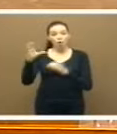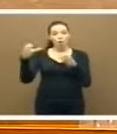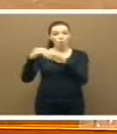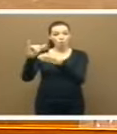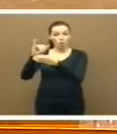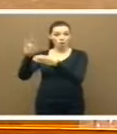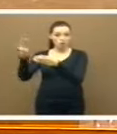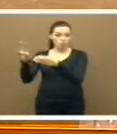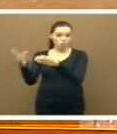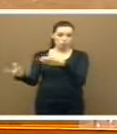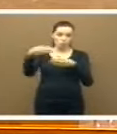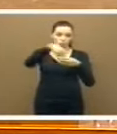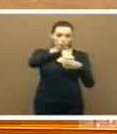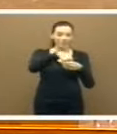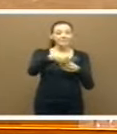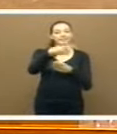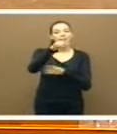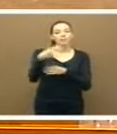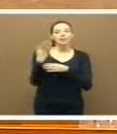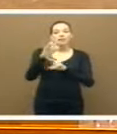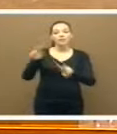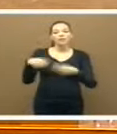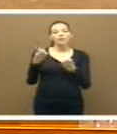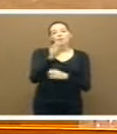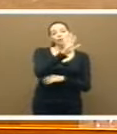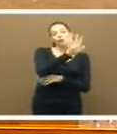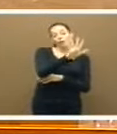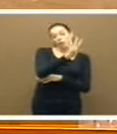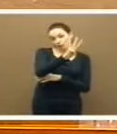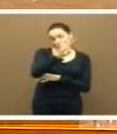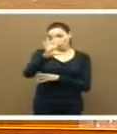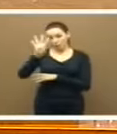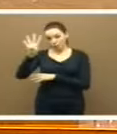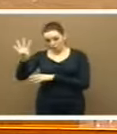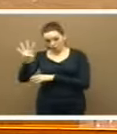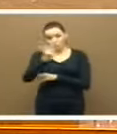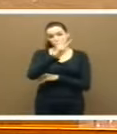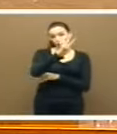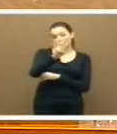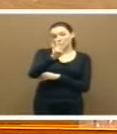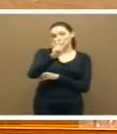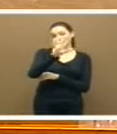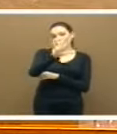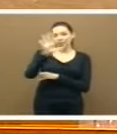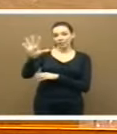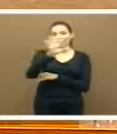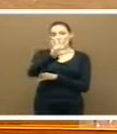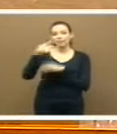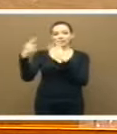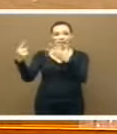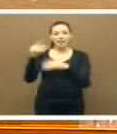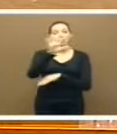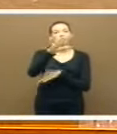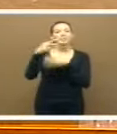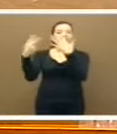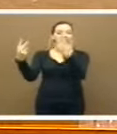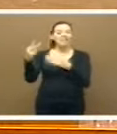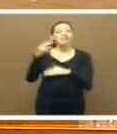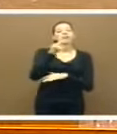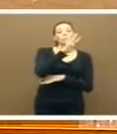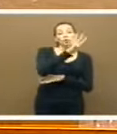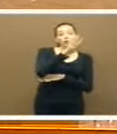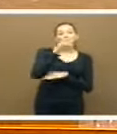Unida y las enmiendas 454, 455, 456, 457 y